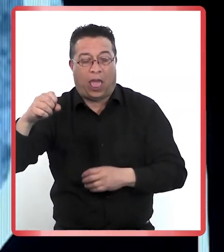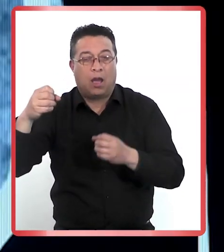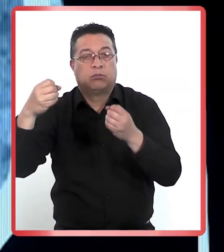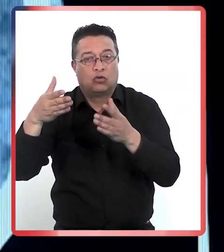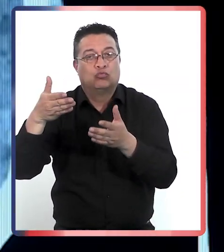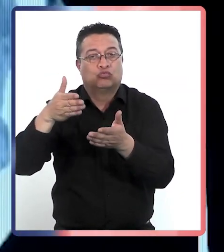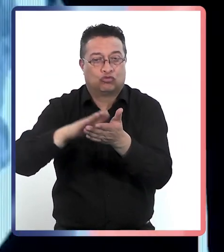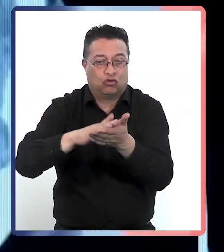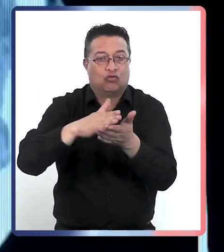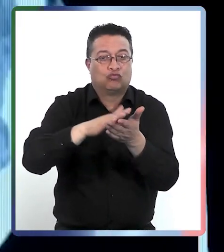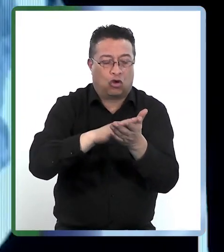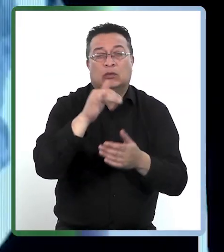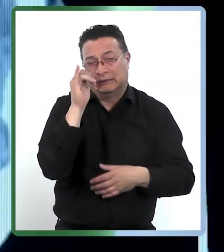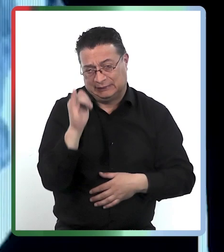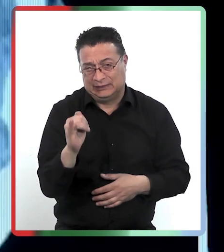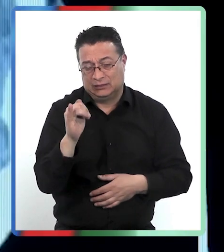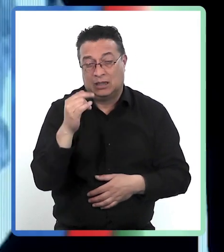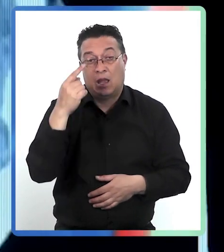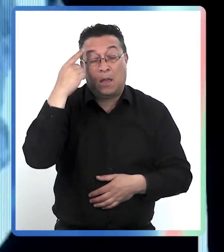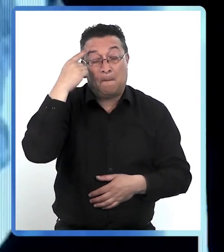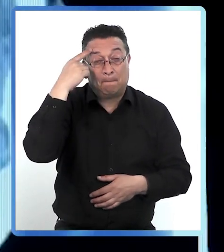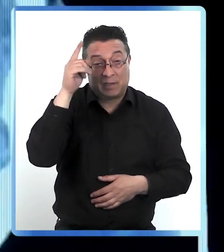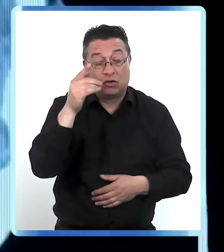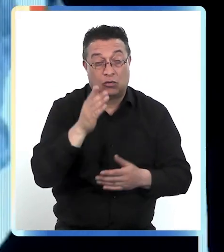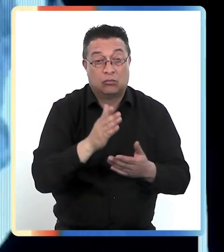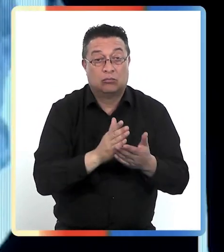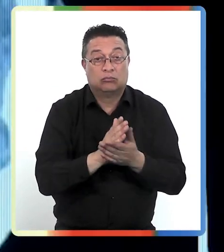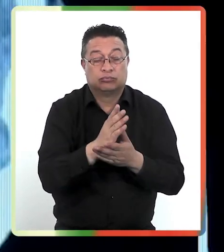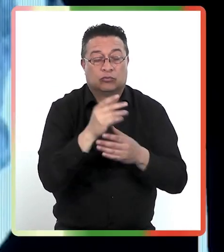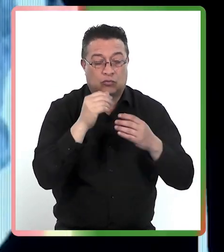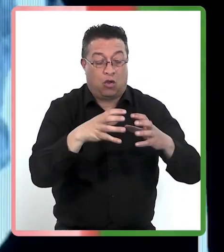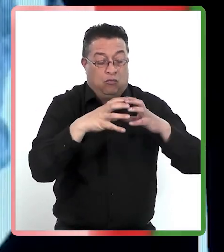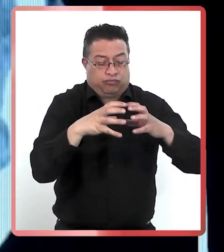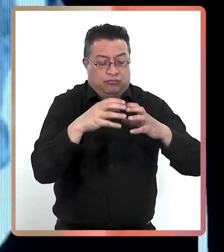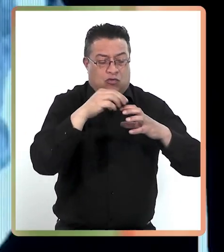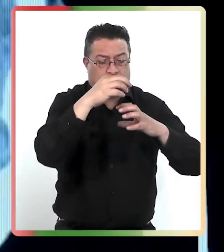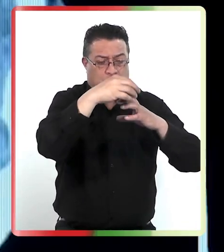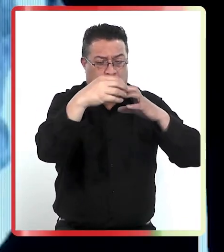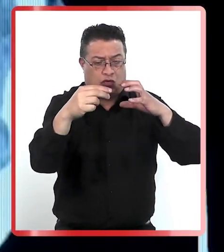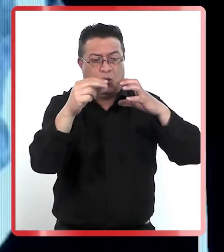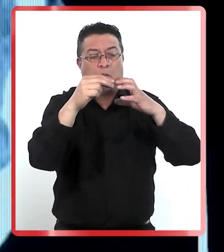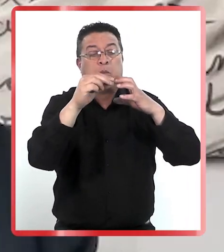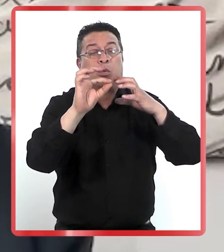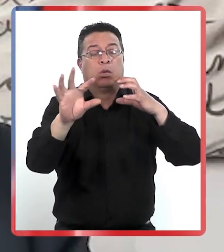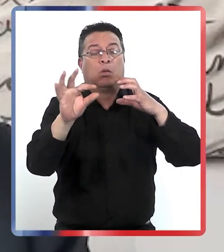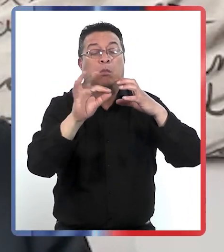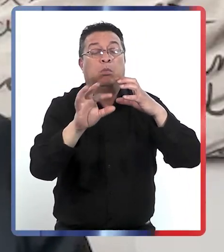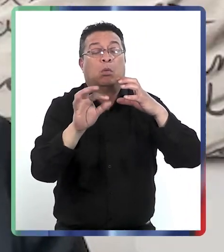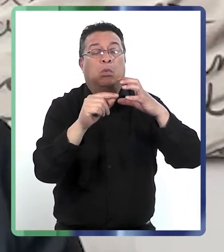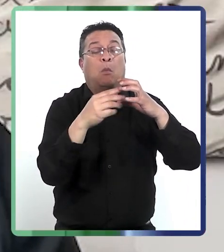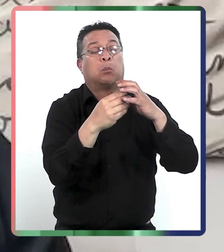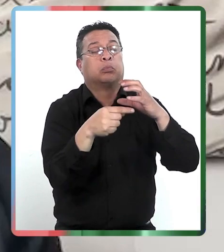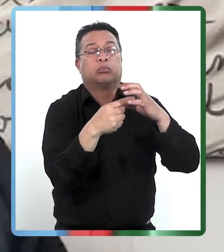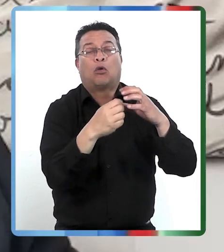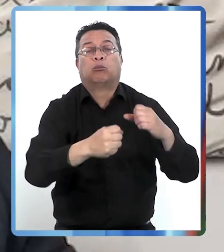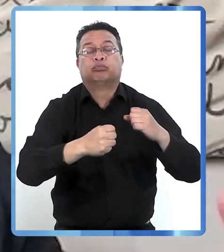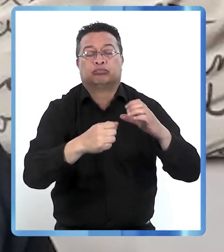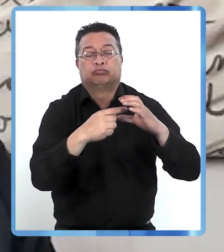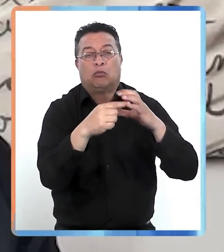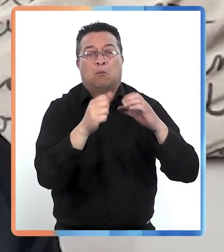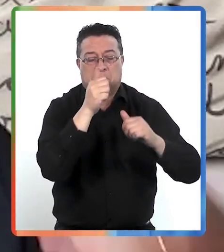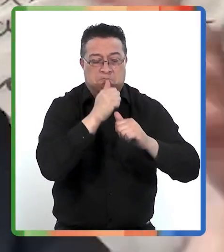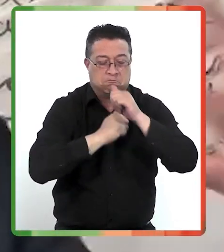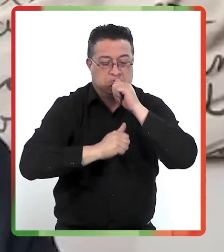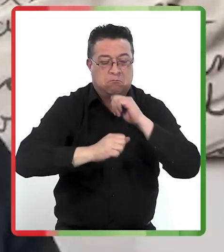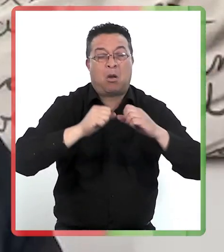conexiones neuronales, más que solo neuronas, pero la vas perdiendo desde un basal mucho más alto. ¿Sí? Y por lo tanto, tu cerebro